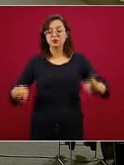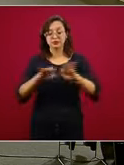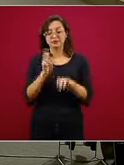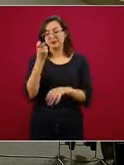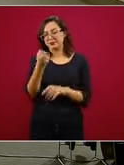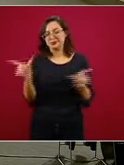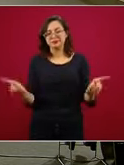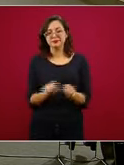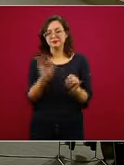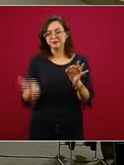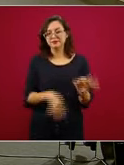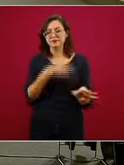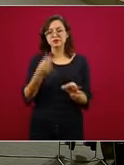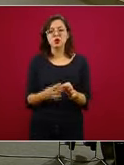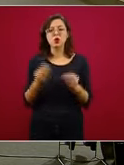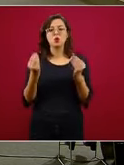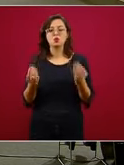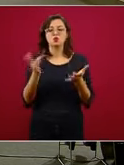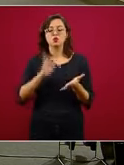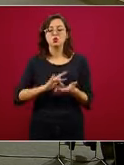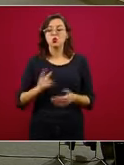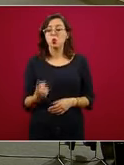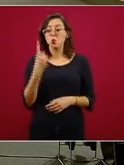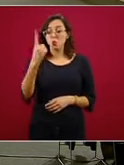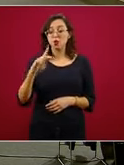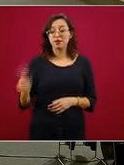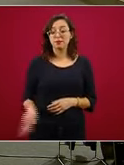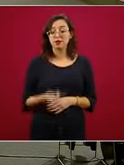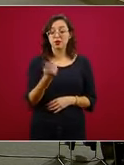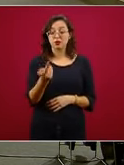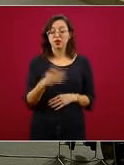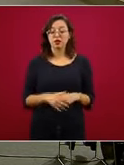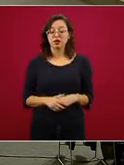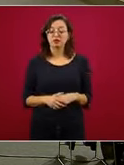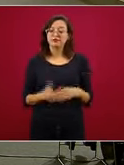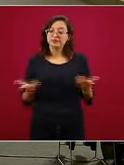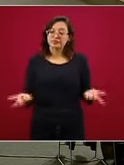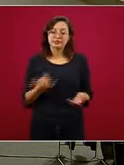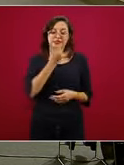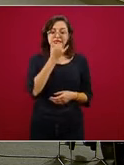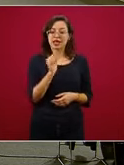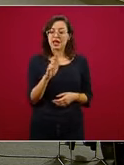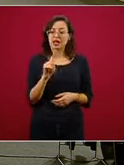Muchas gracias, doctor López-Ridaura. Que nos queda espacio para una pregunta. Por quinta vez se la vamos a deber a Arturo.